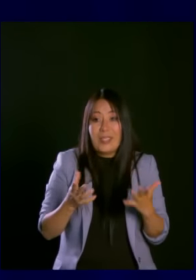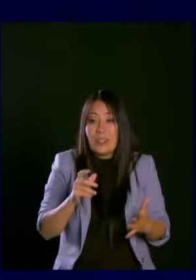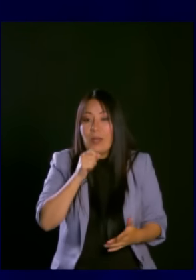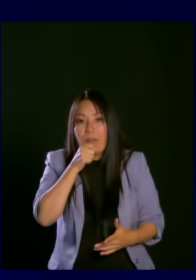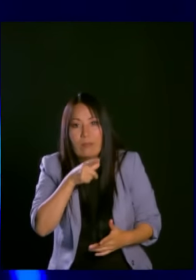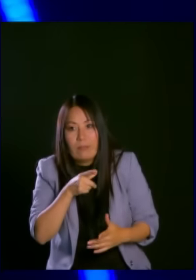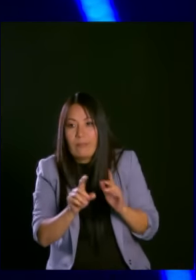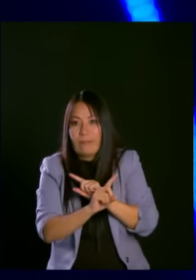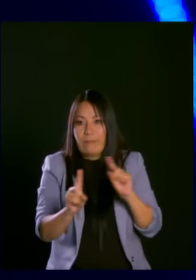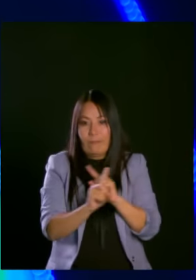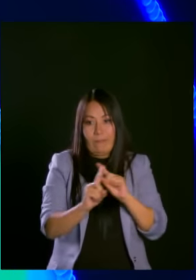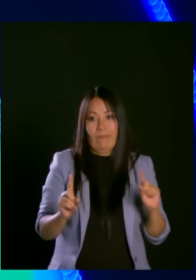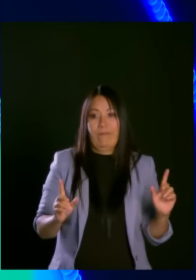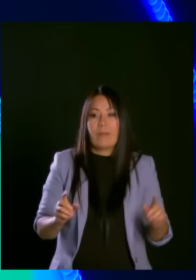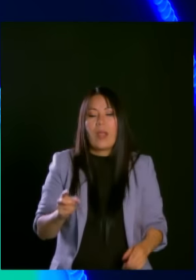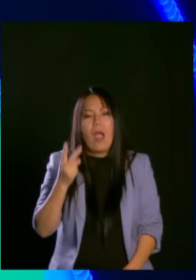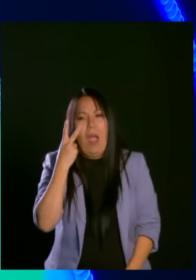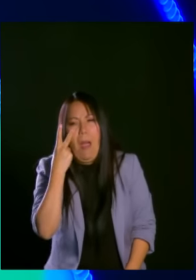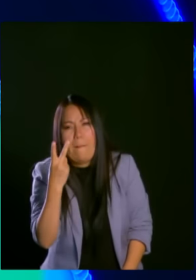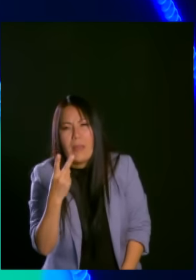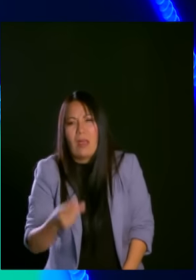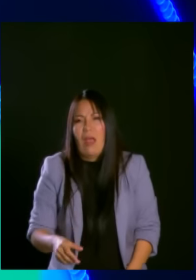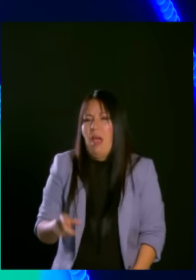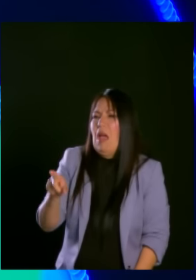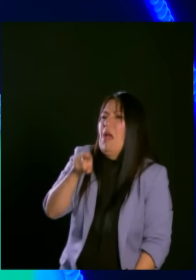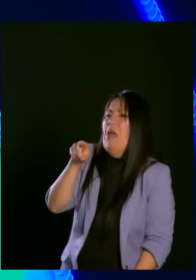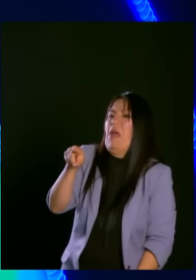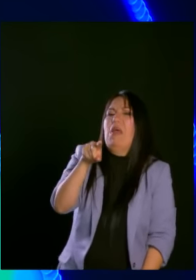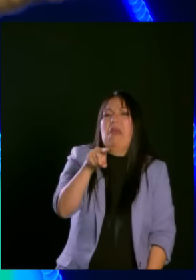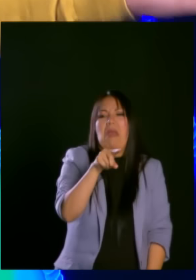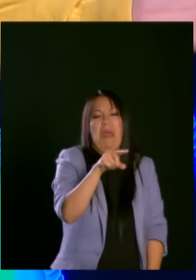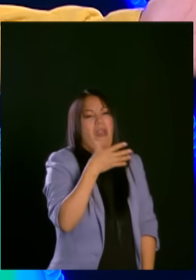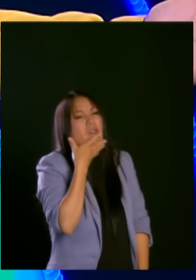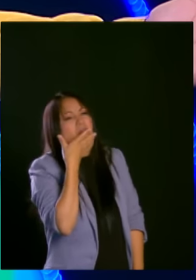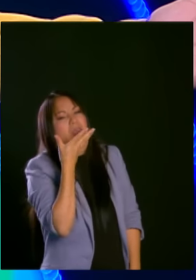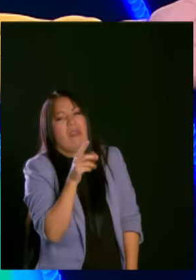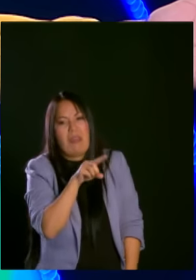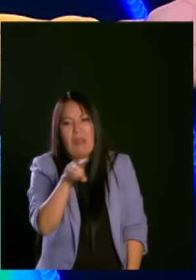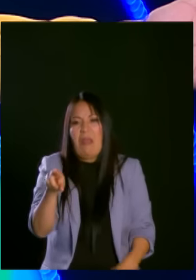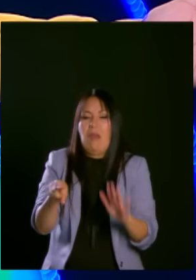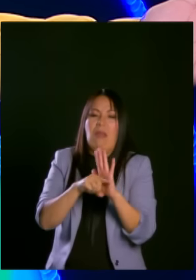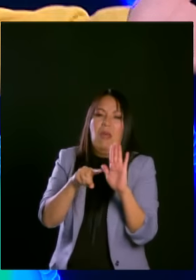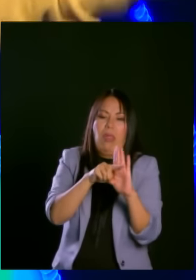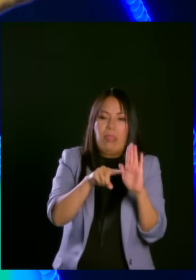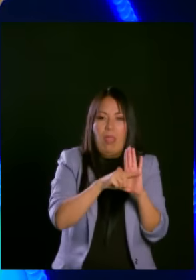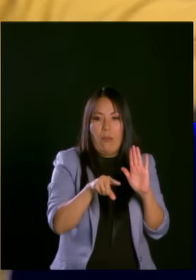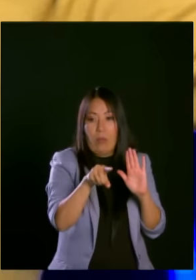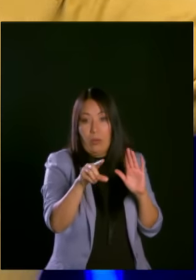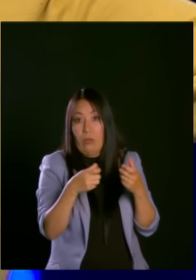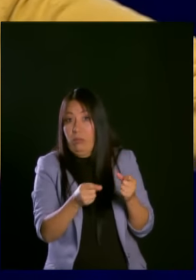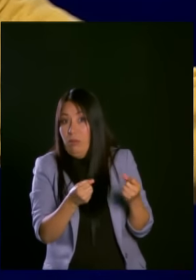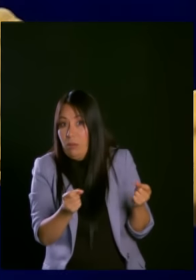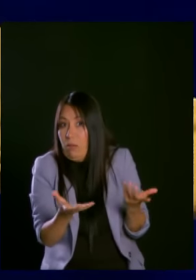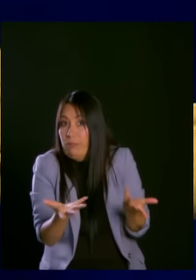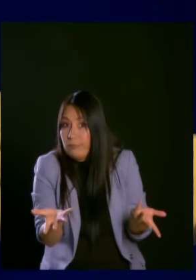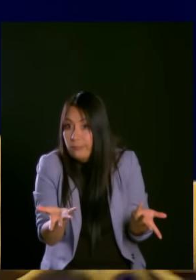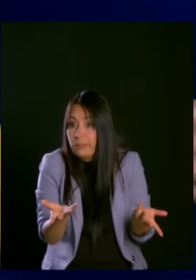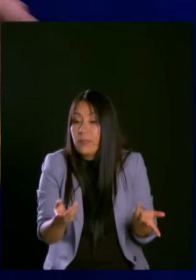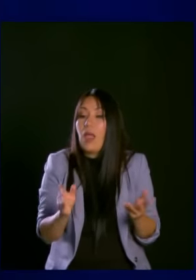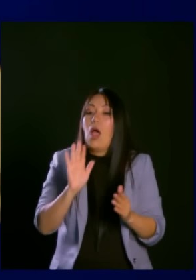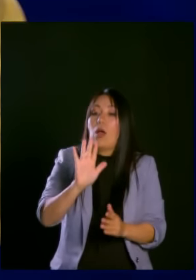Es que es fácil que te pongas a criticar la obra terminada de otro cuando vos ni siquiera has comenzado. Es mejor ser un poquito más